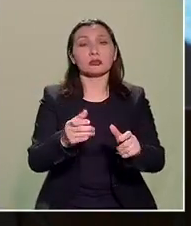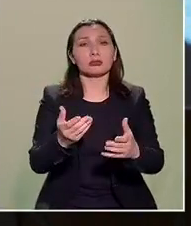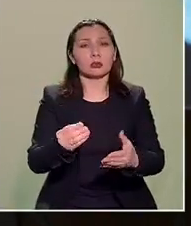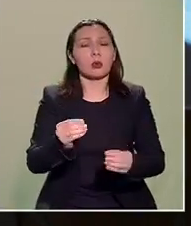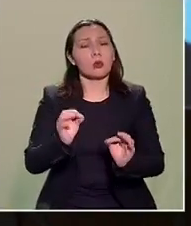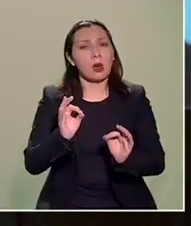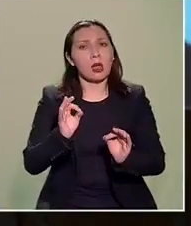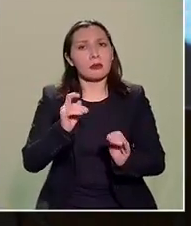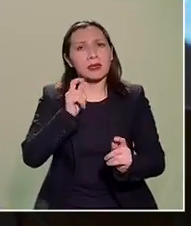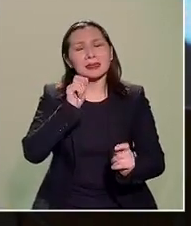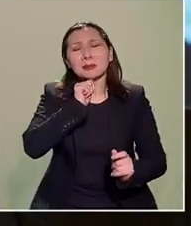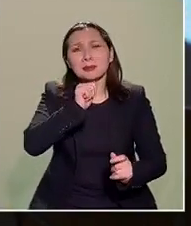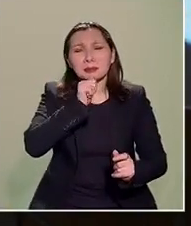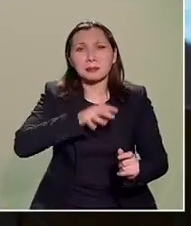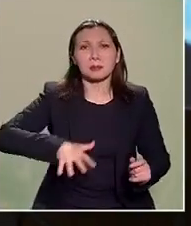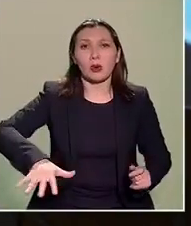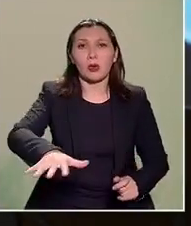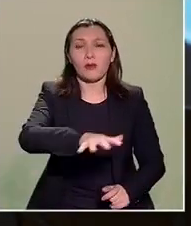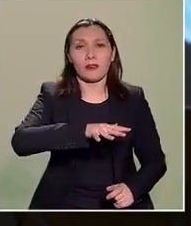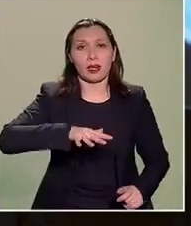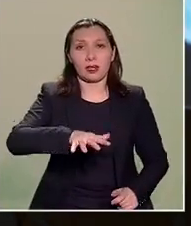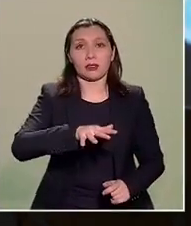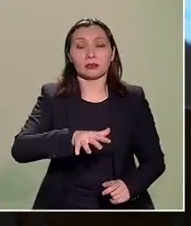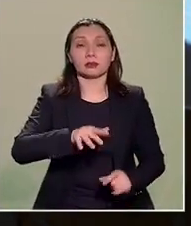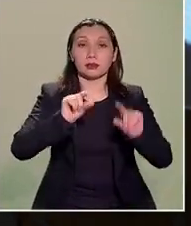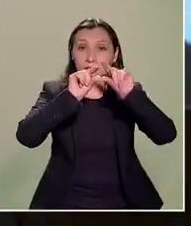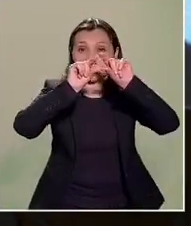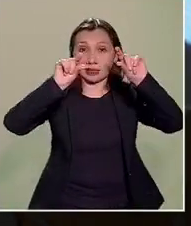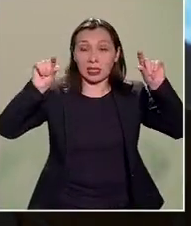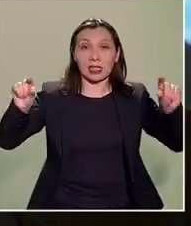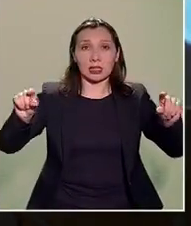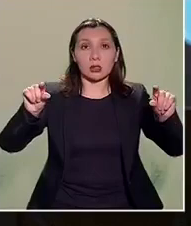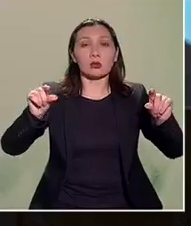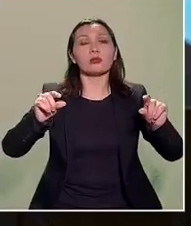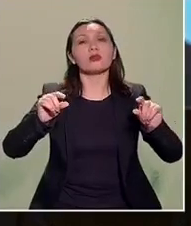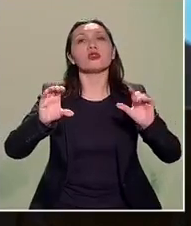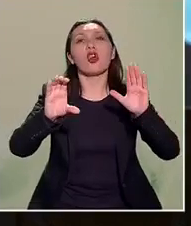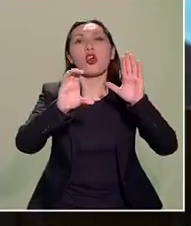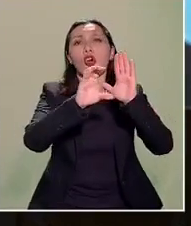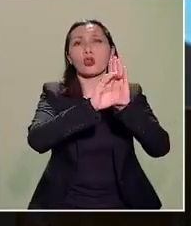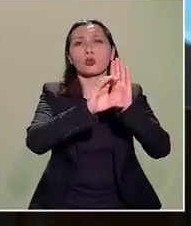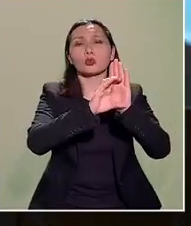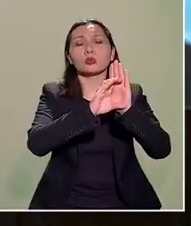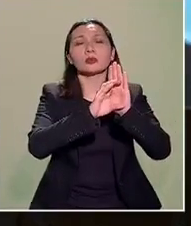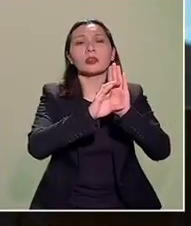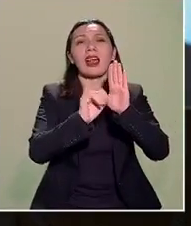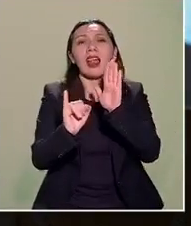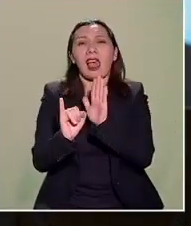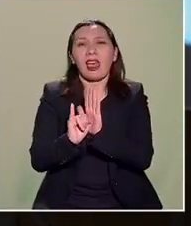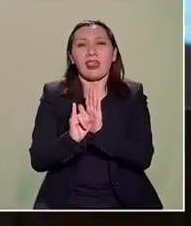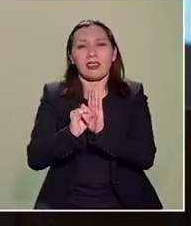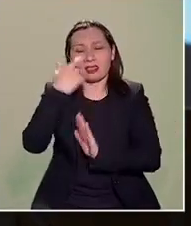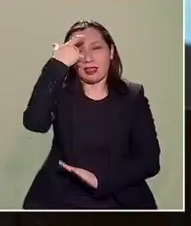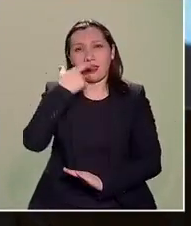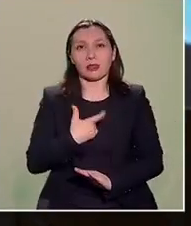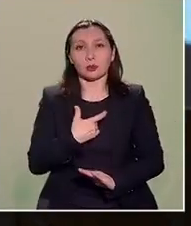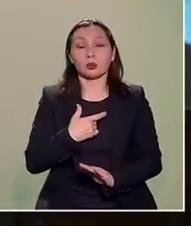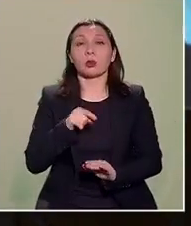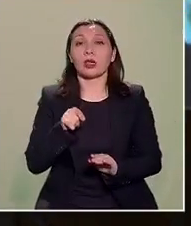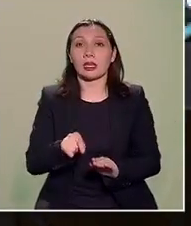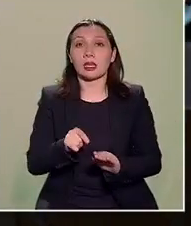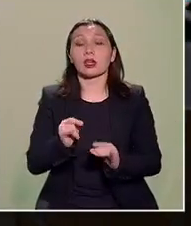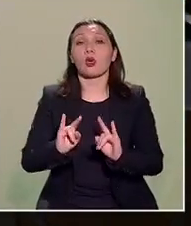un alto riesgo social el título es constitución de identidad del sujeto y